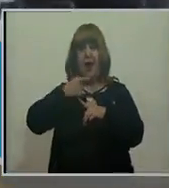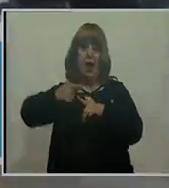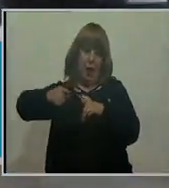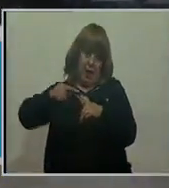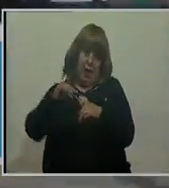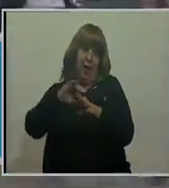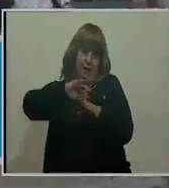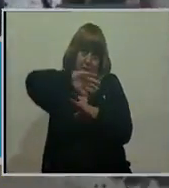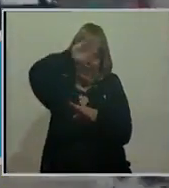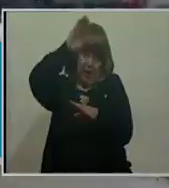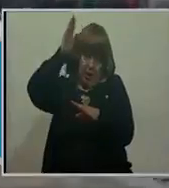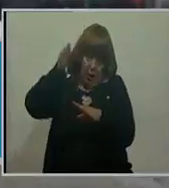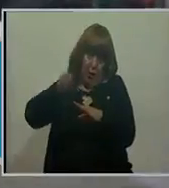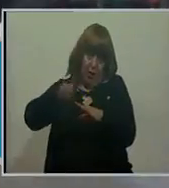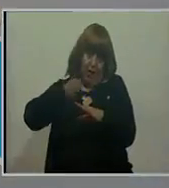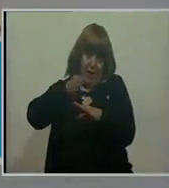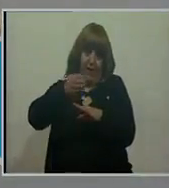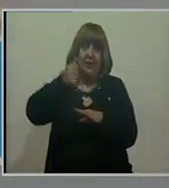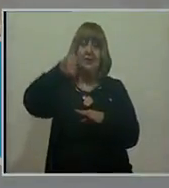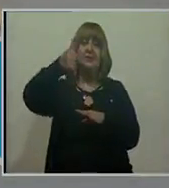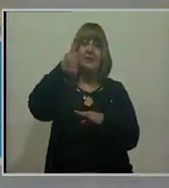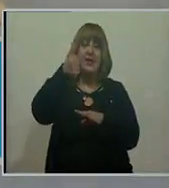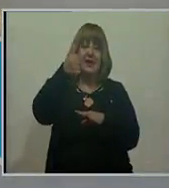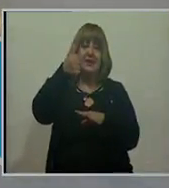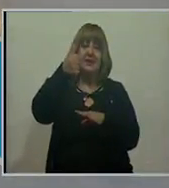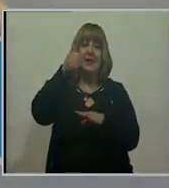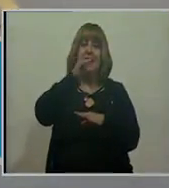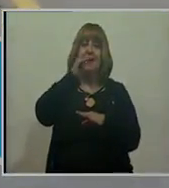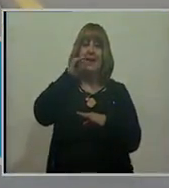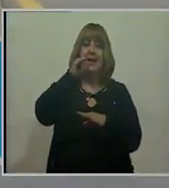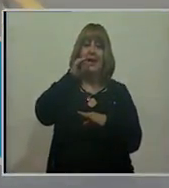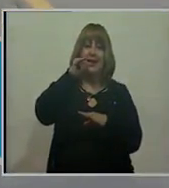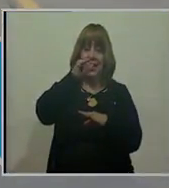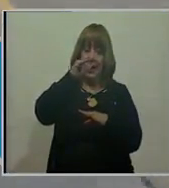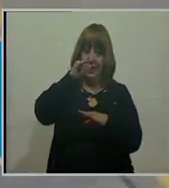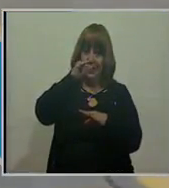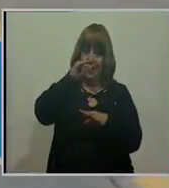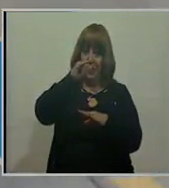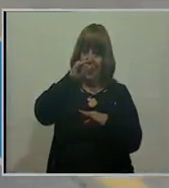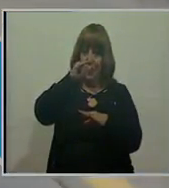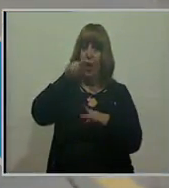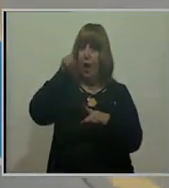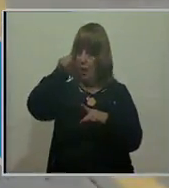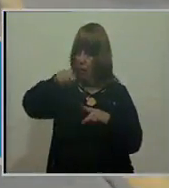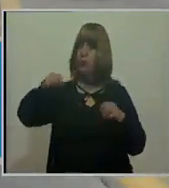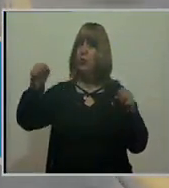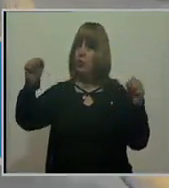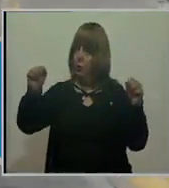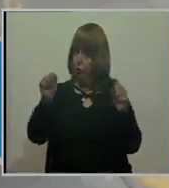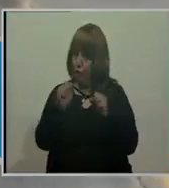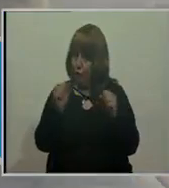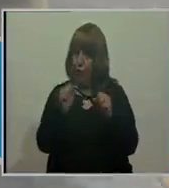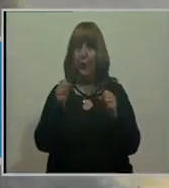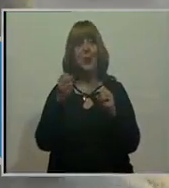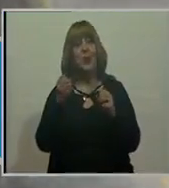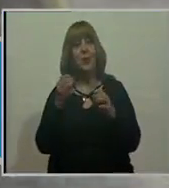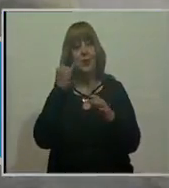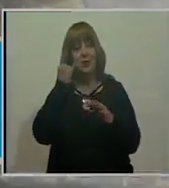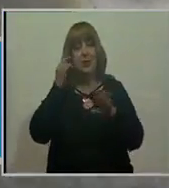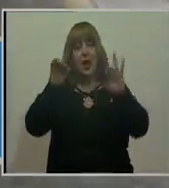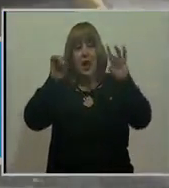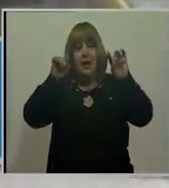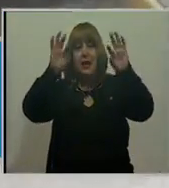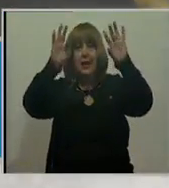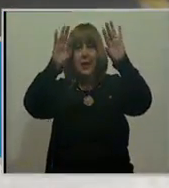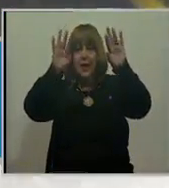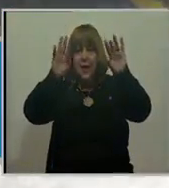Las Cuevas y Horcones, 6 grados bajo cero. Era un poco más frío, porque está neviscando hasta